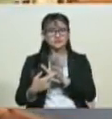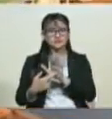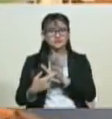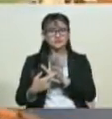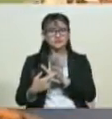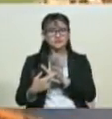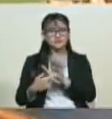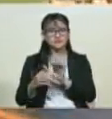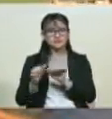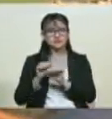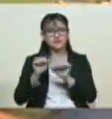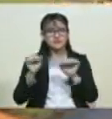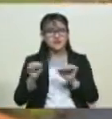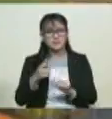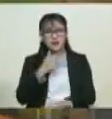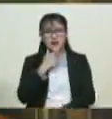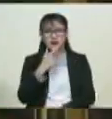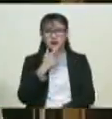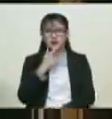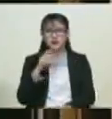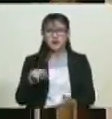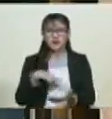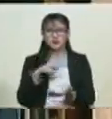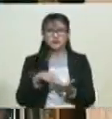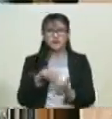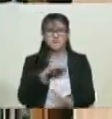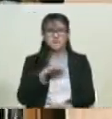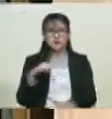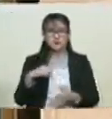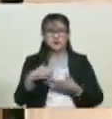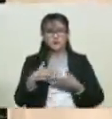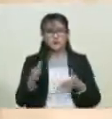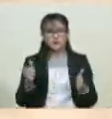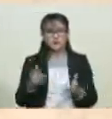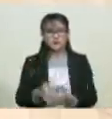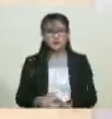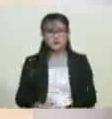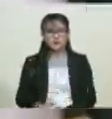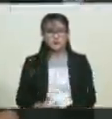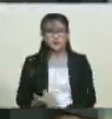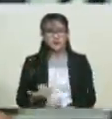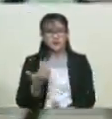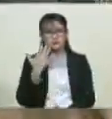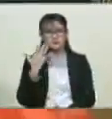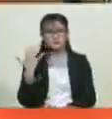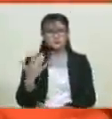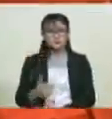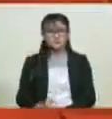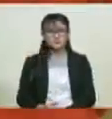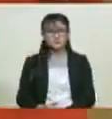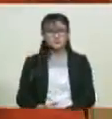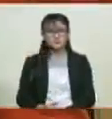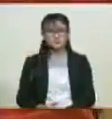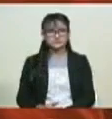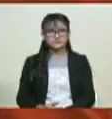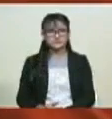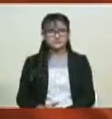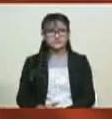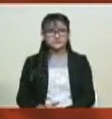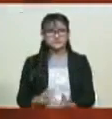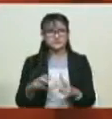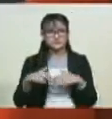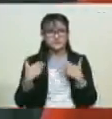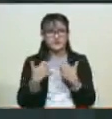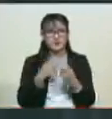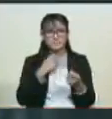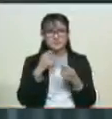sistema de radio nacional privado y público hasta ahora bueno siendo hace acto de presencia en la sala de